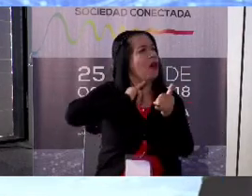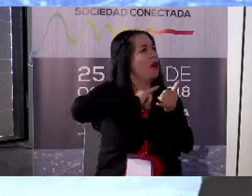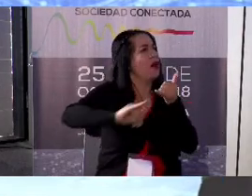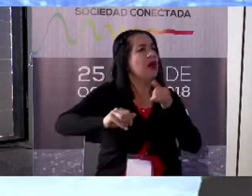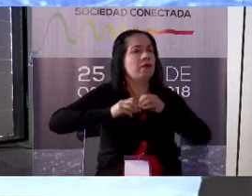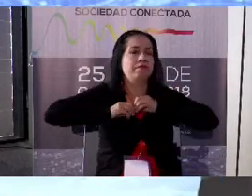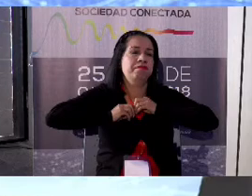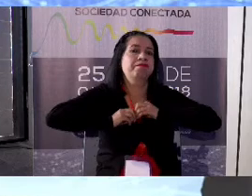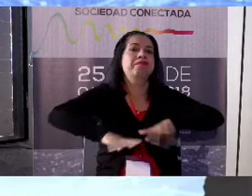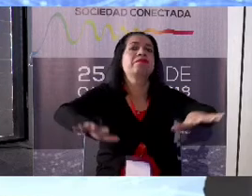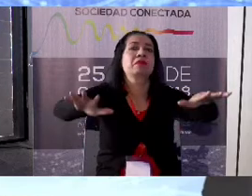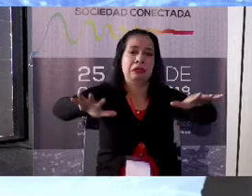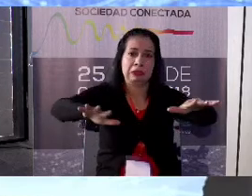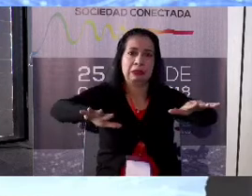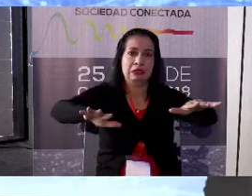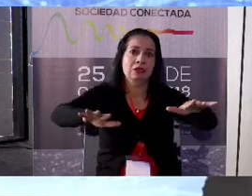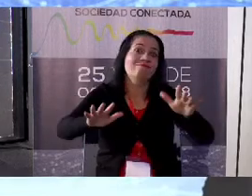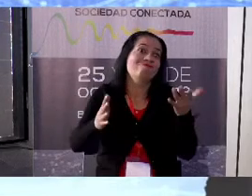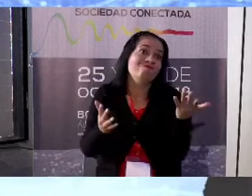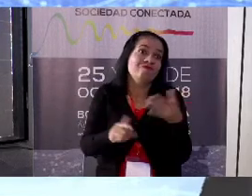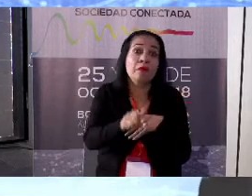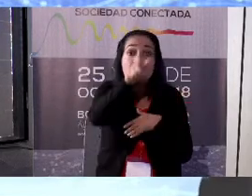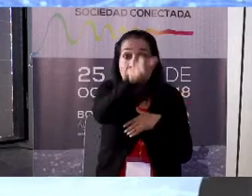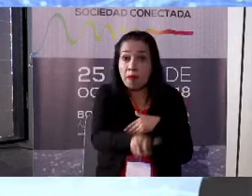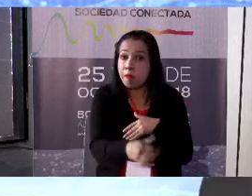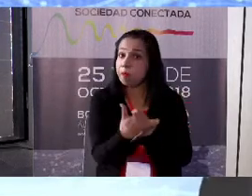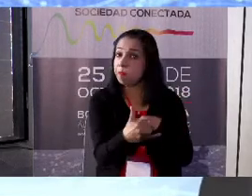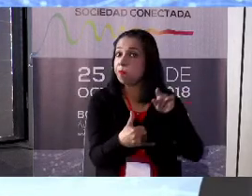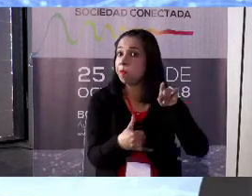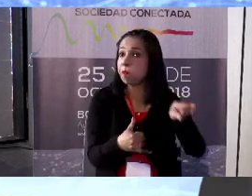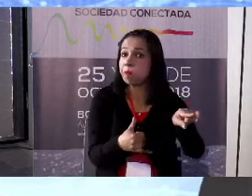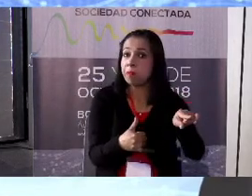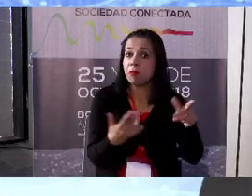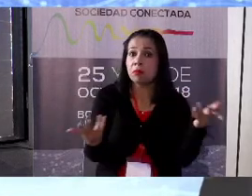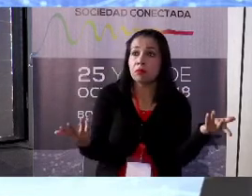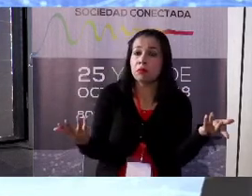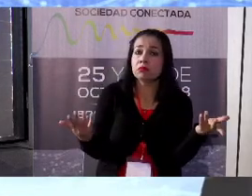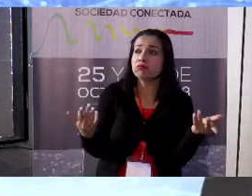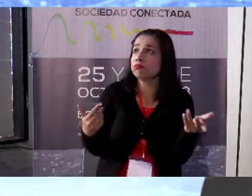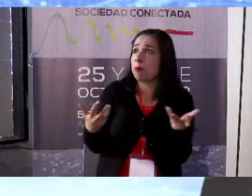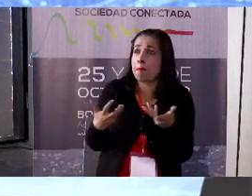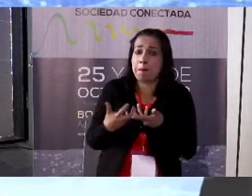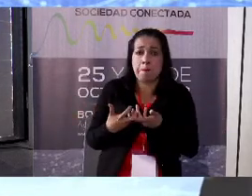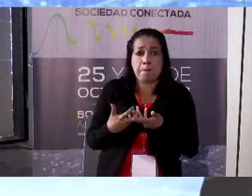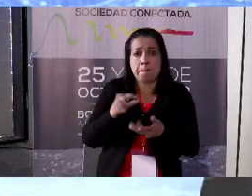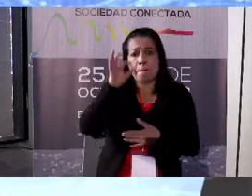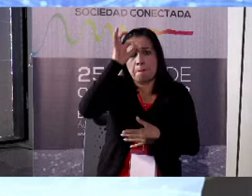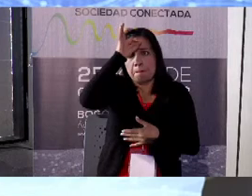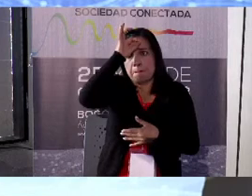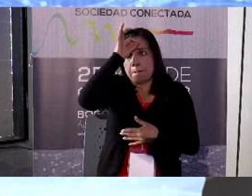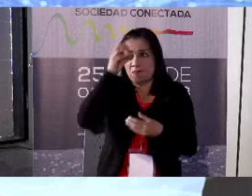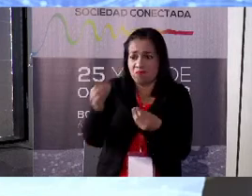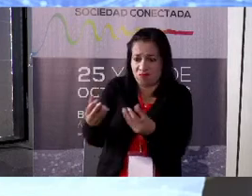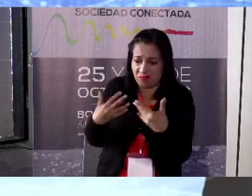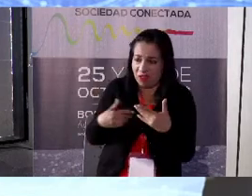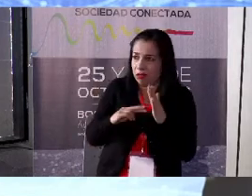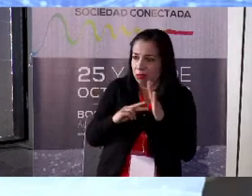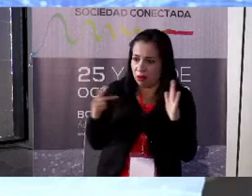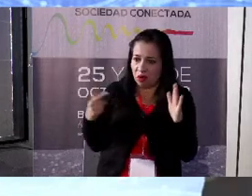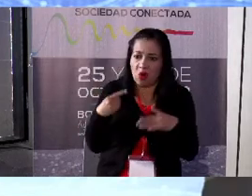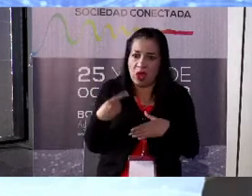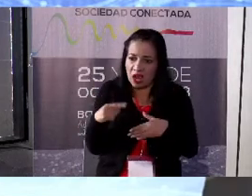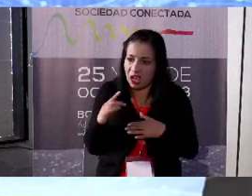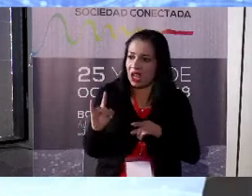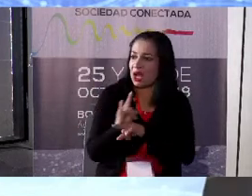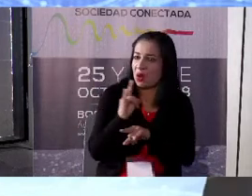tierra si la población o la persona que está ahí no tiene la más mínima idea de qué es lo que le están ofreciendo Cómo se